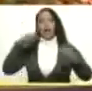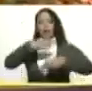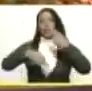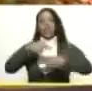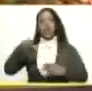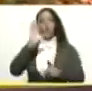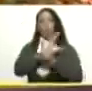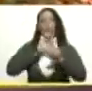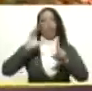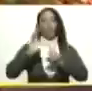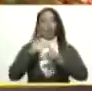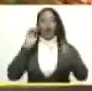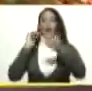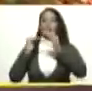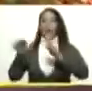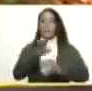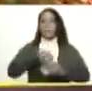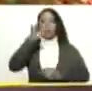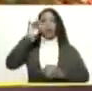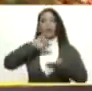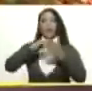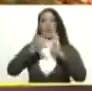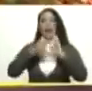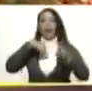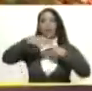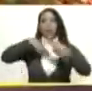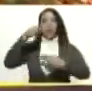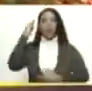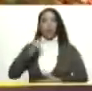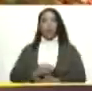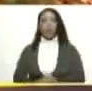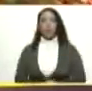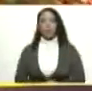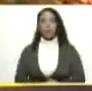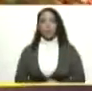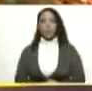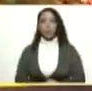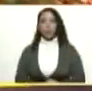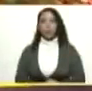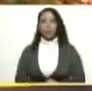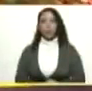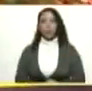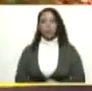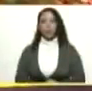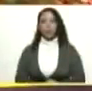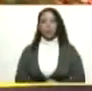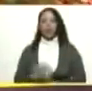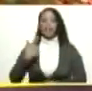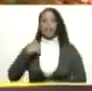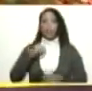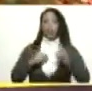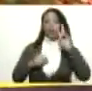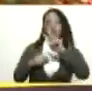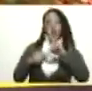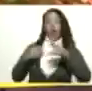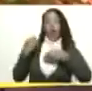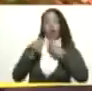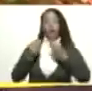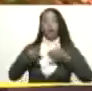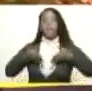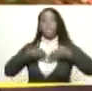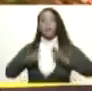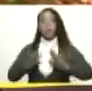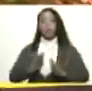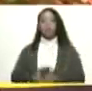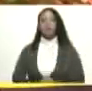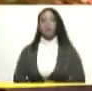cultural. Ética, espiritual significa la revolución bolivariana. Y tenemos que ver el renacimiento de esa revolución